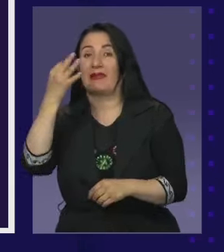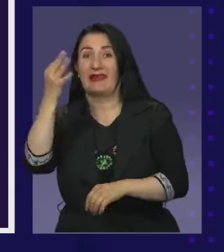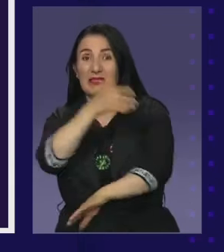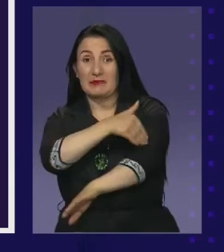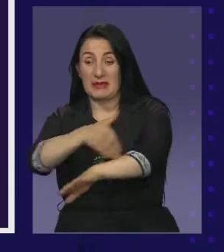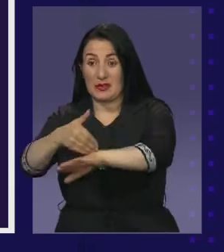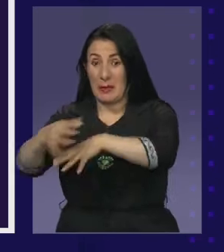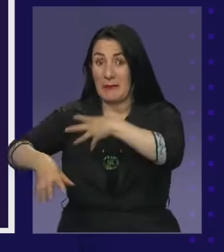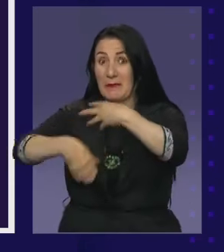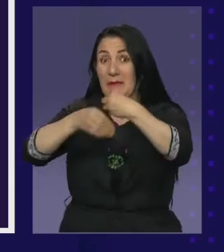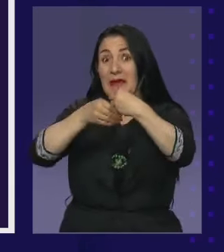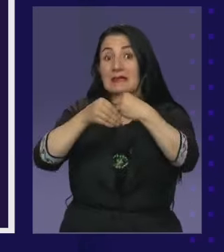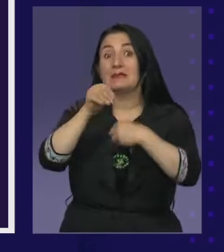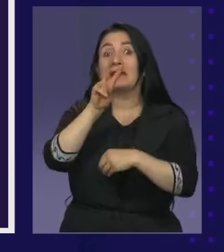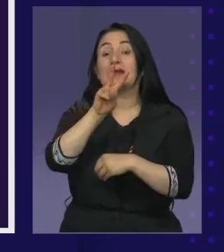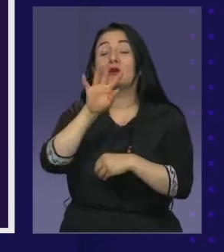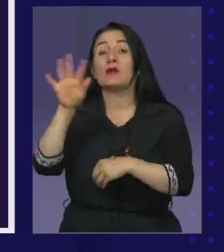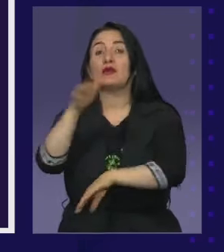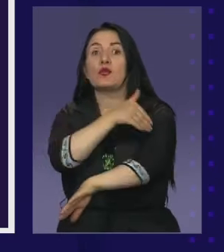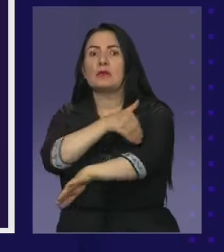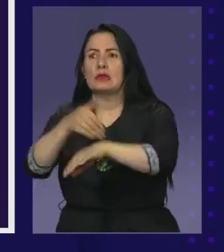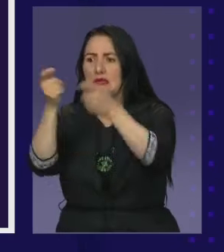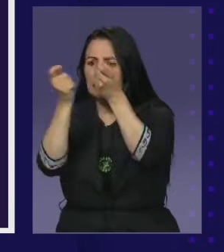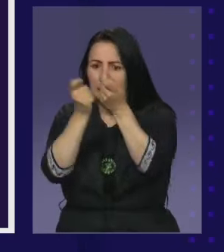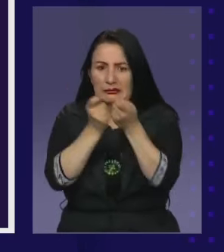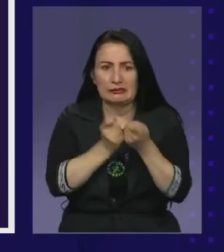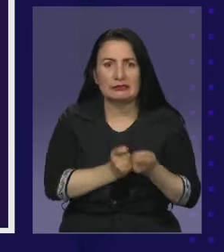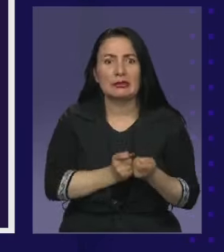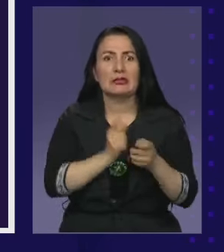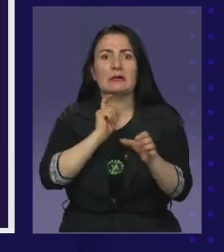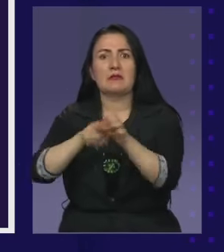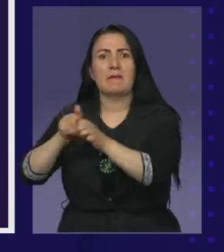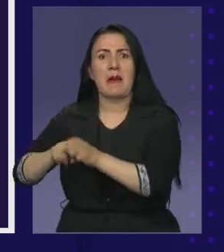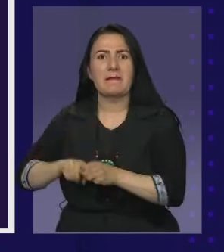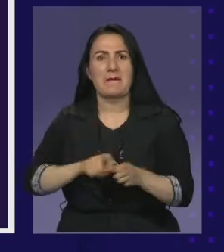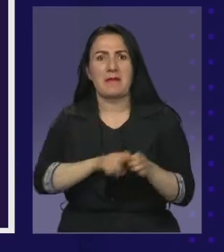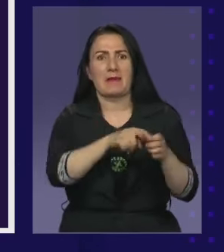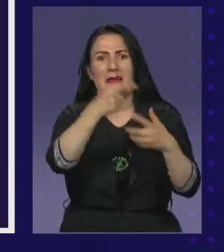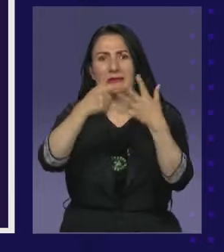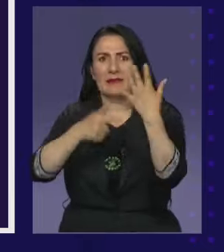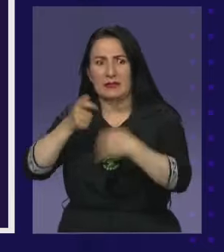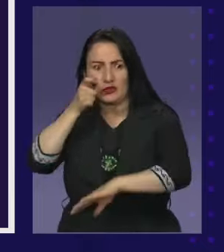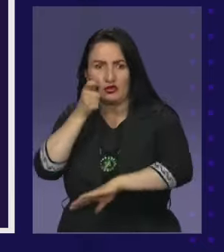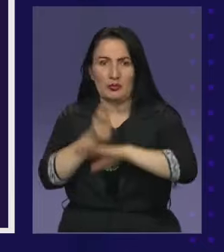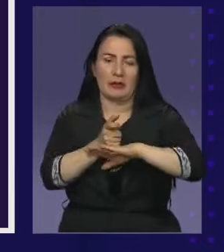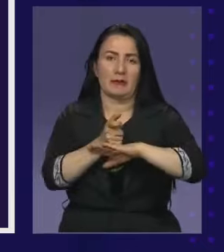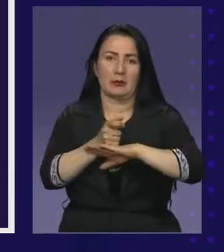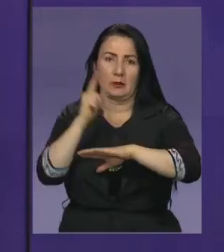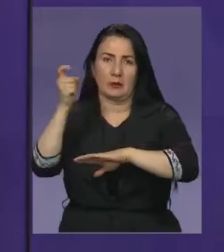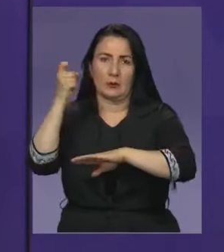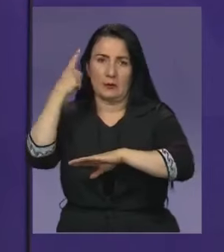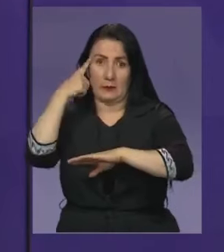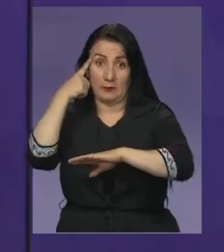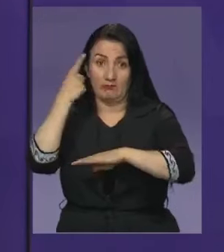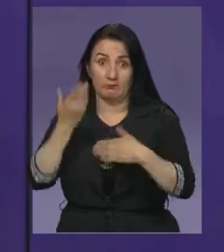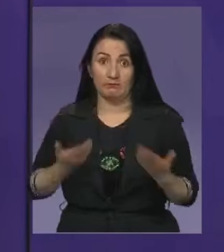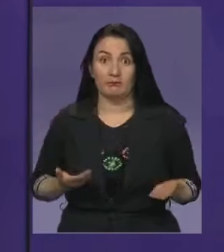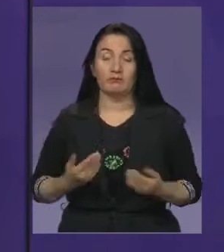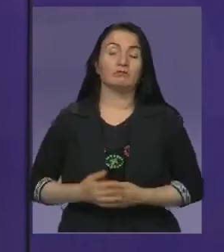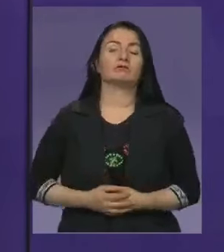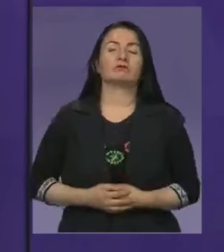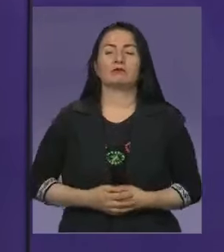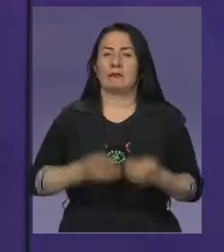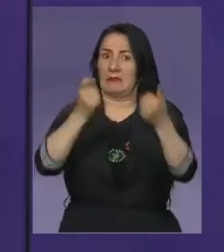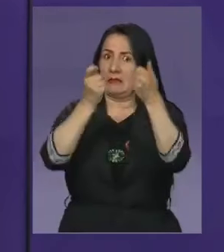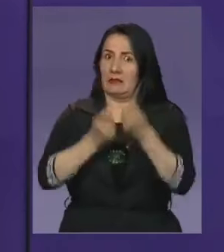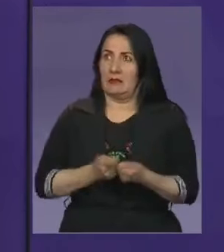y también 24 millones las personas que tienen sus servicios médicos supervisados por el gobierno. Esto es una